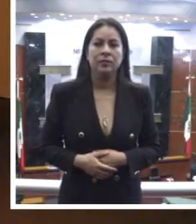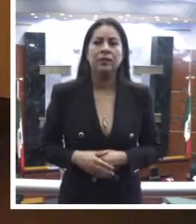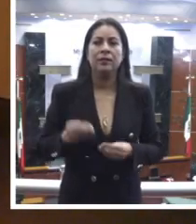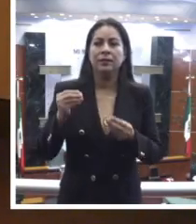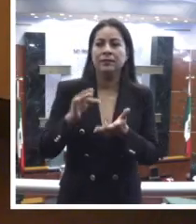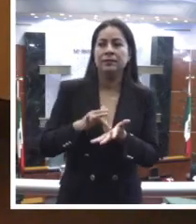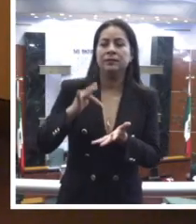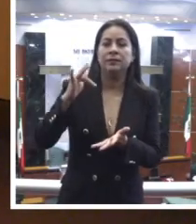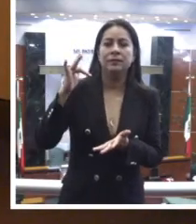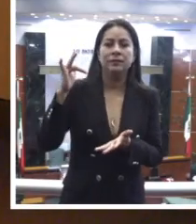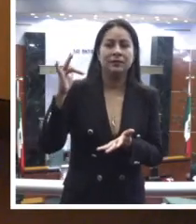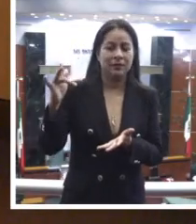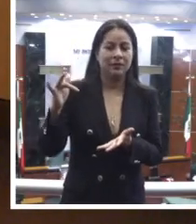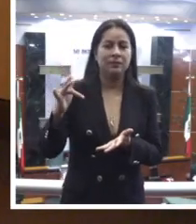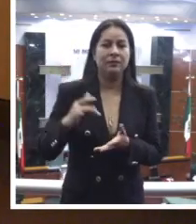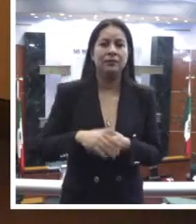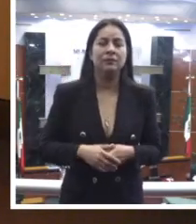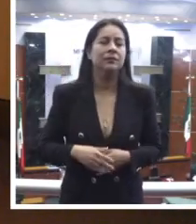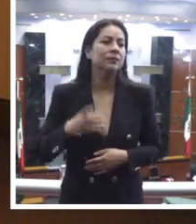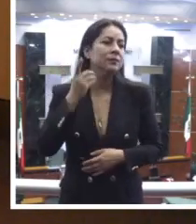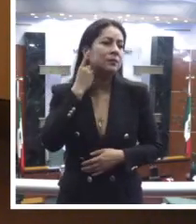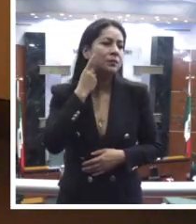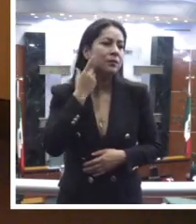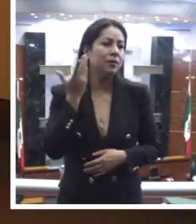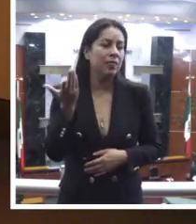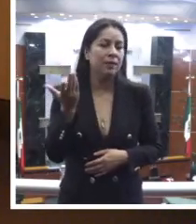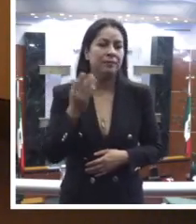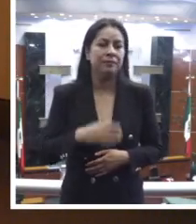Muchas gracias, diputada.